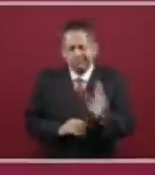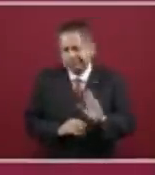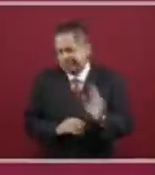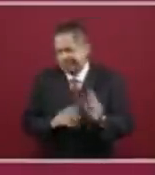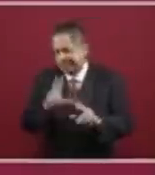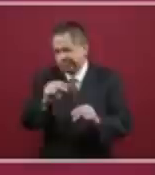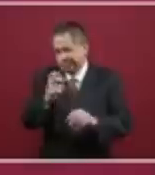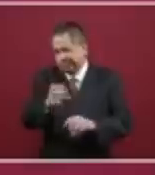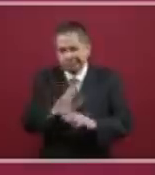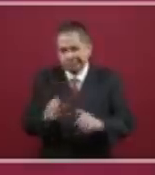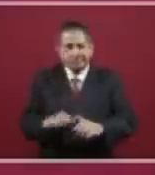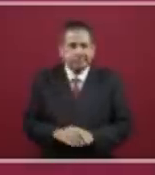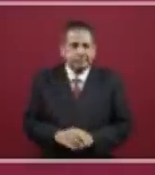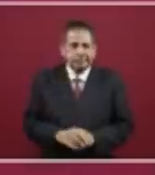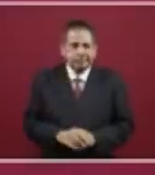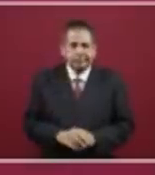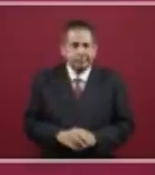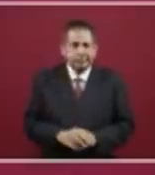hay